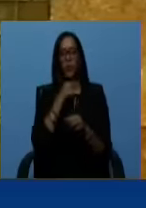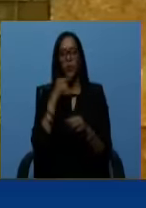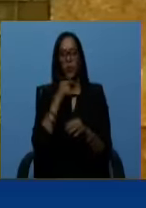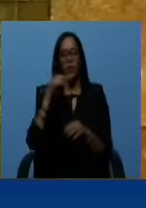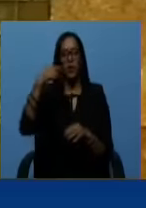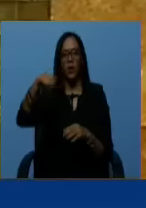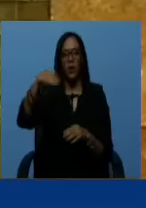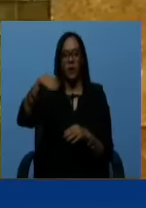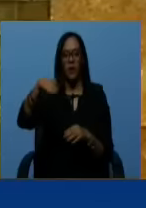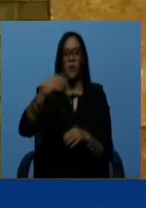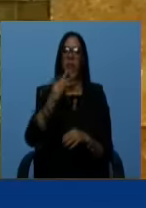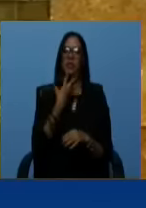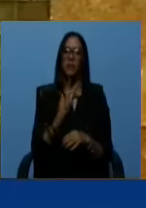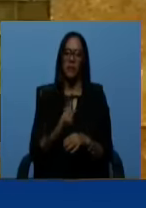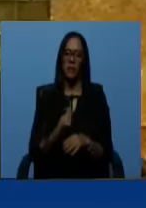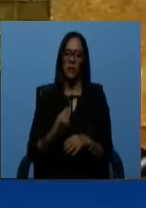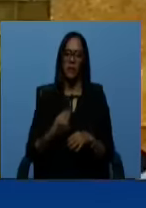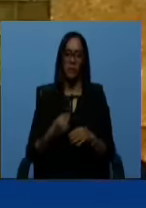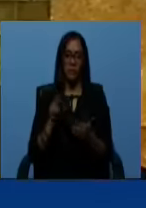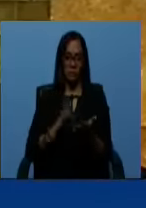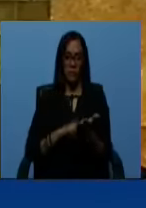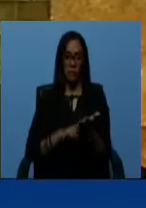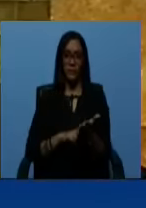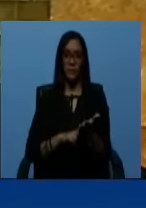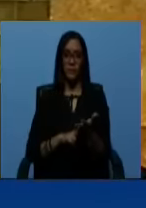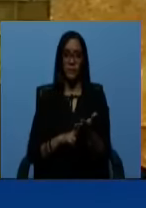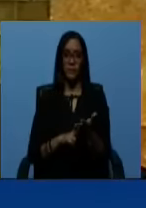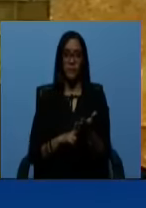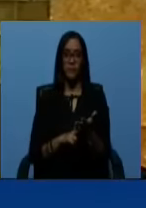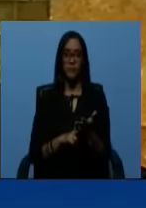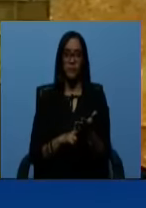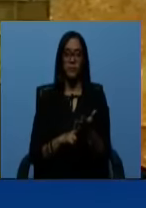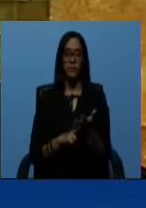noviembre y diciembre, ¿verdad?